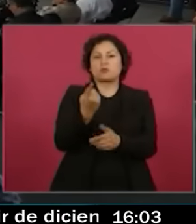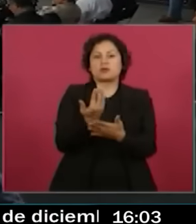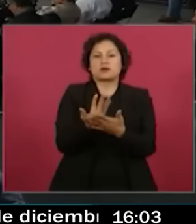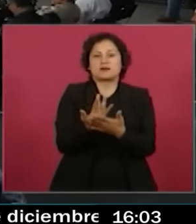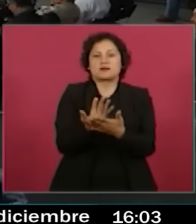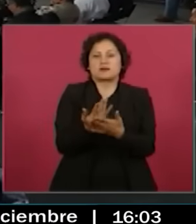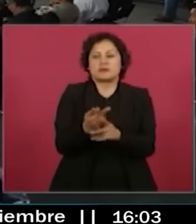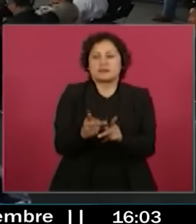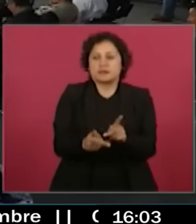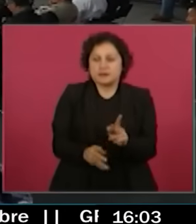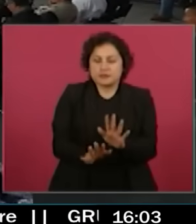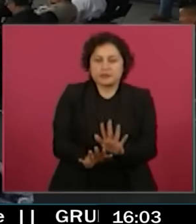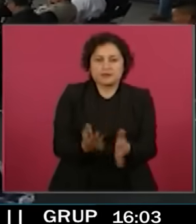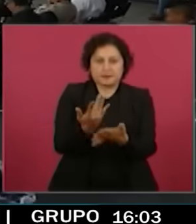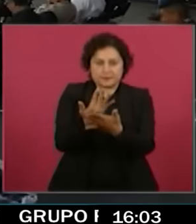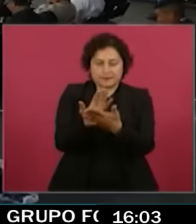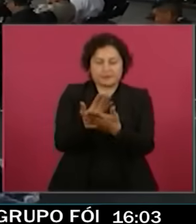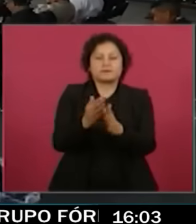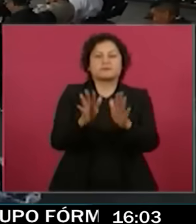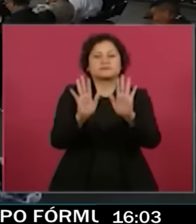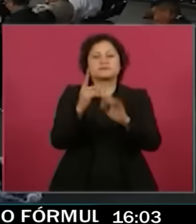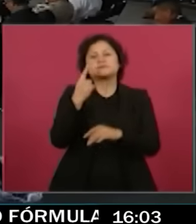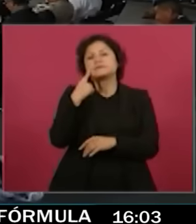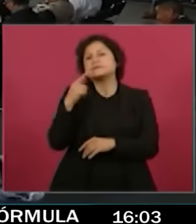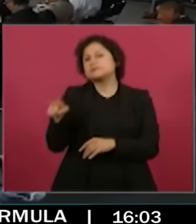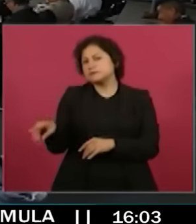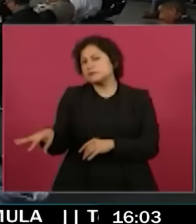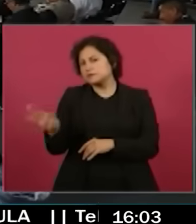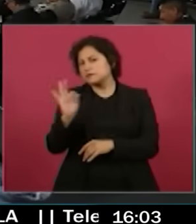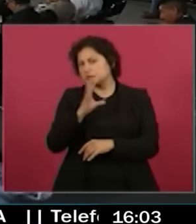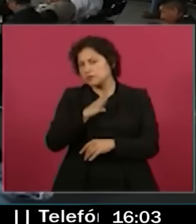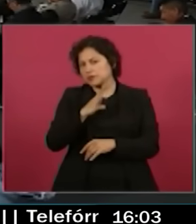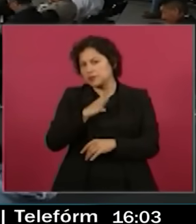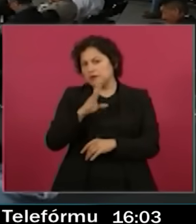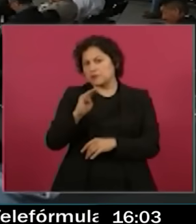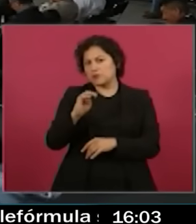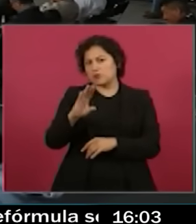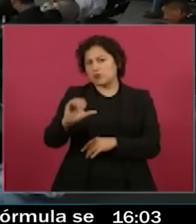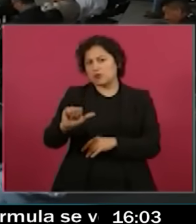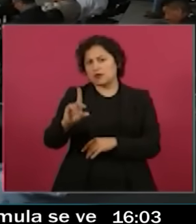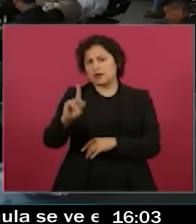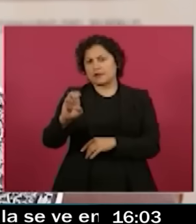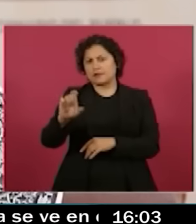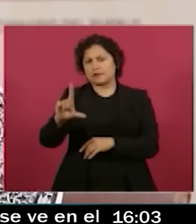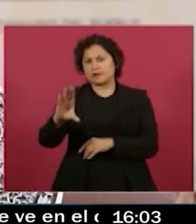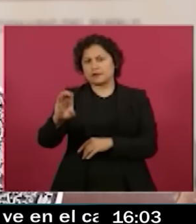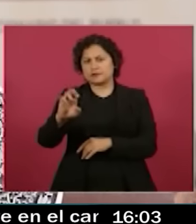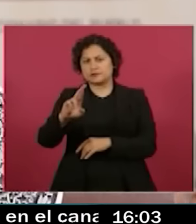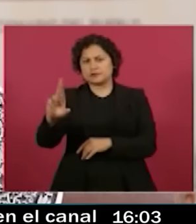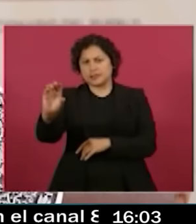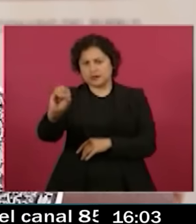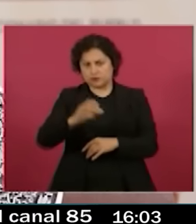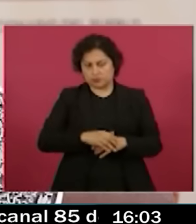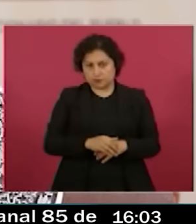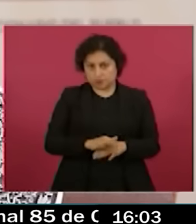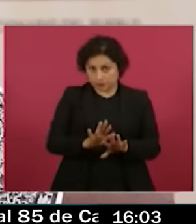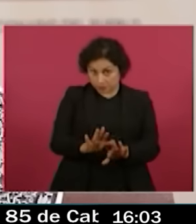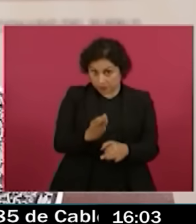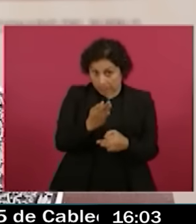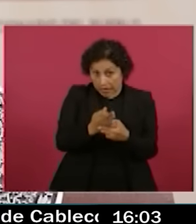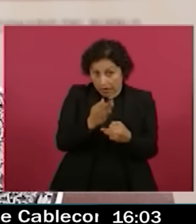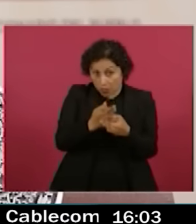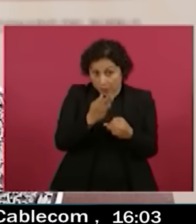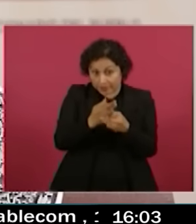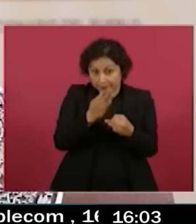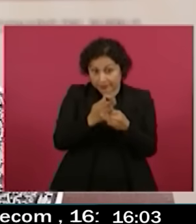entrante pues tenemos que llegar con una ver estamos mejor hoy que hace 6